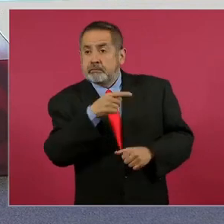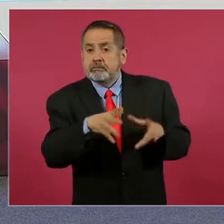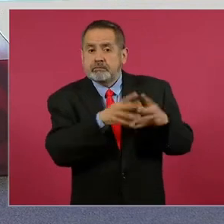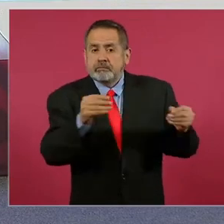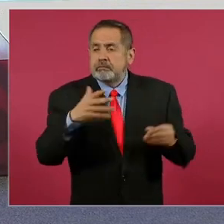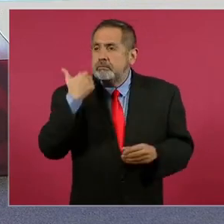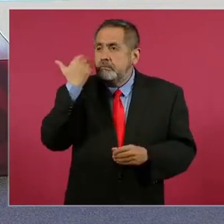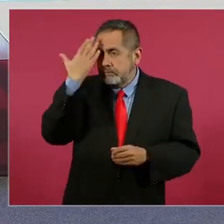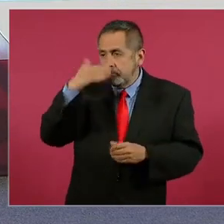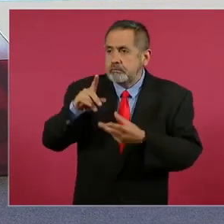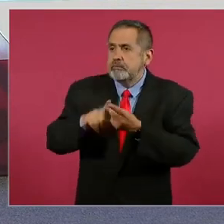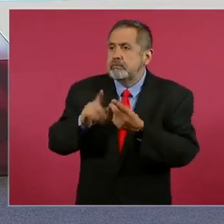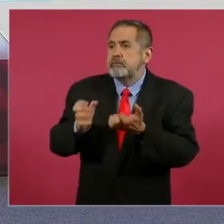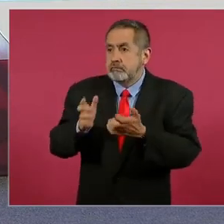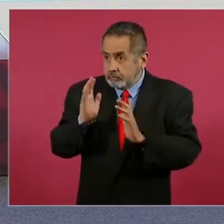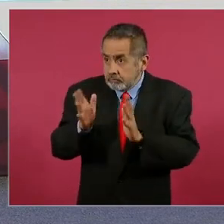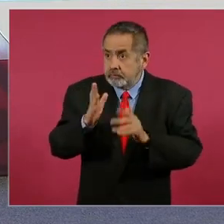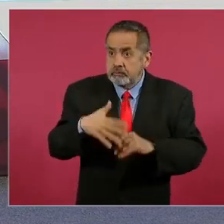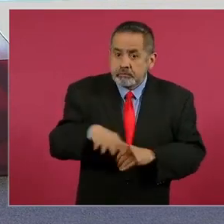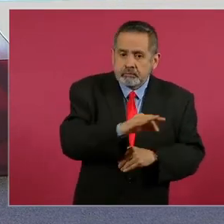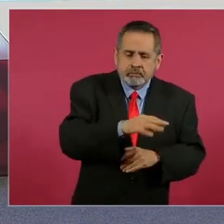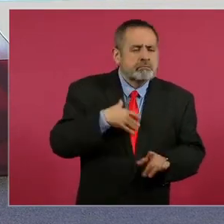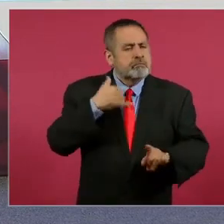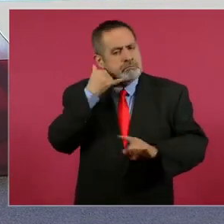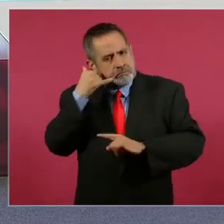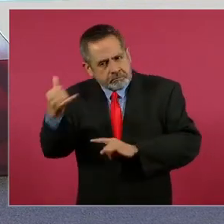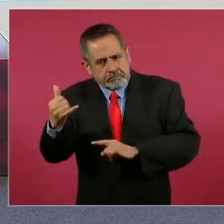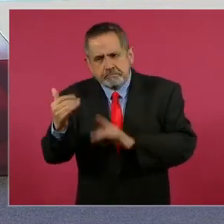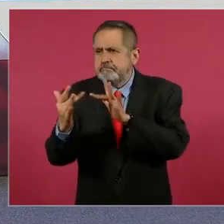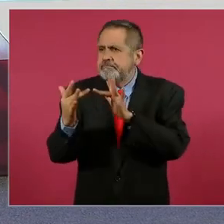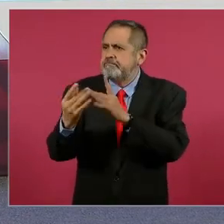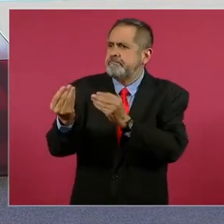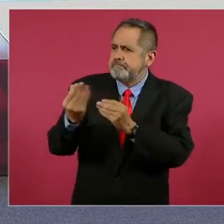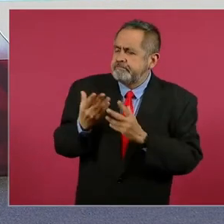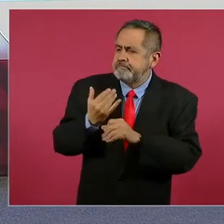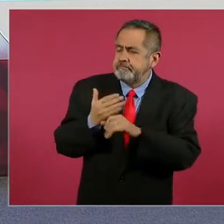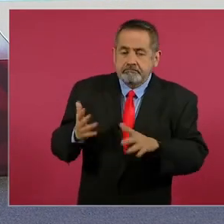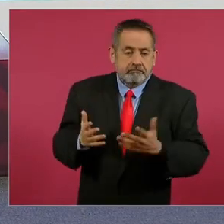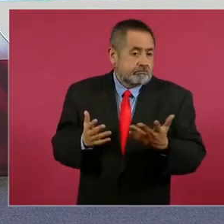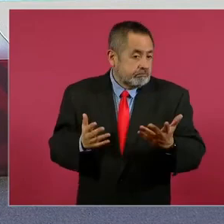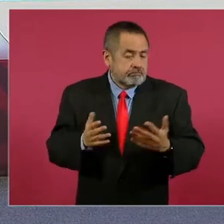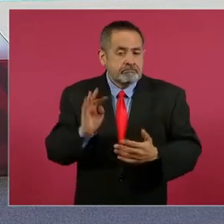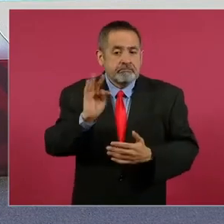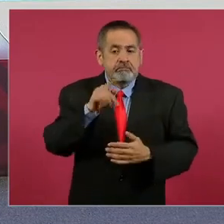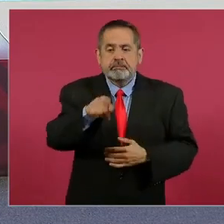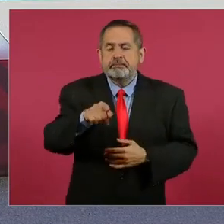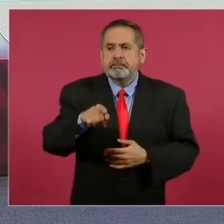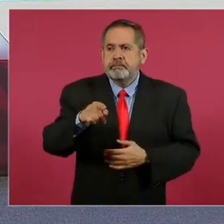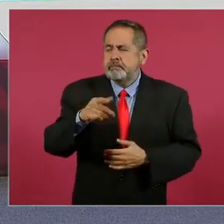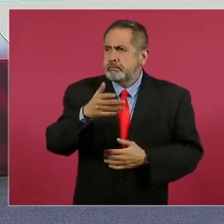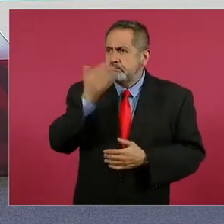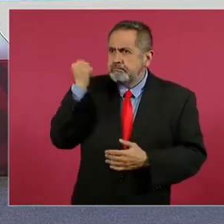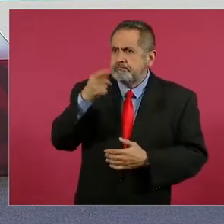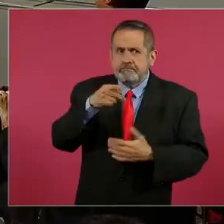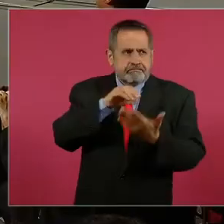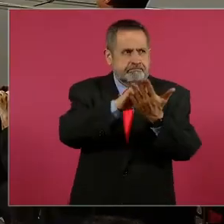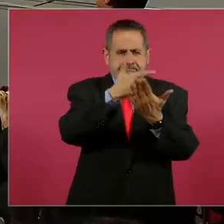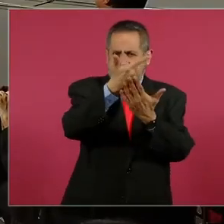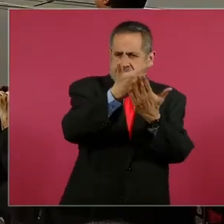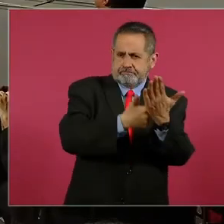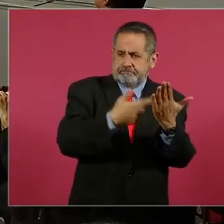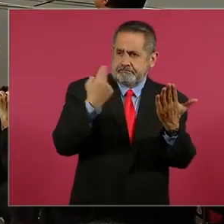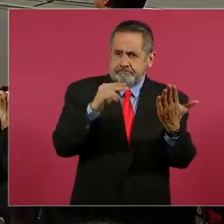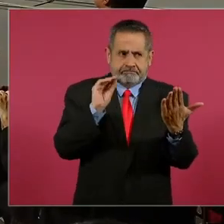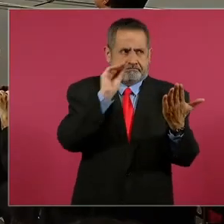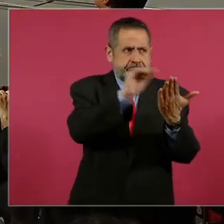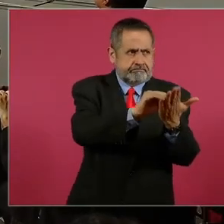enterado sobre tu caso, puedes llamar a Locatel. Desconoces si está tu reporte en el Registro